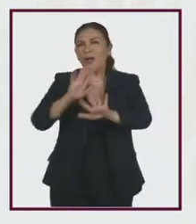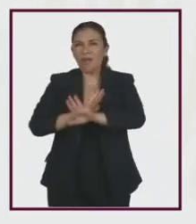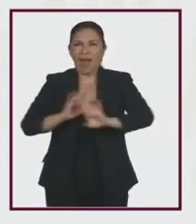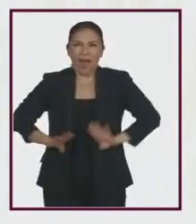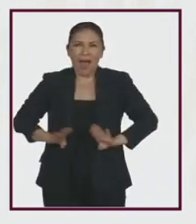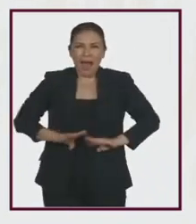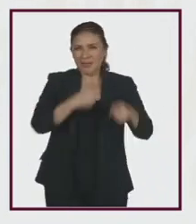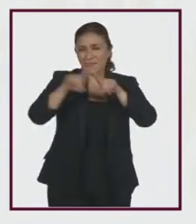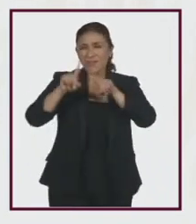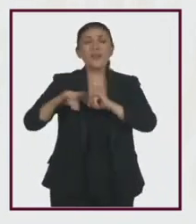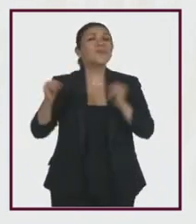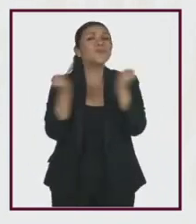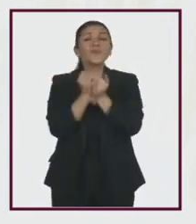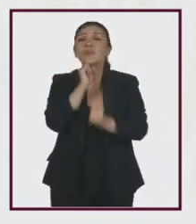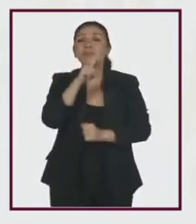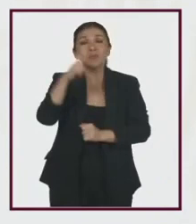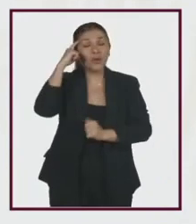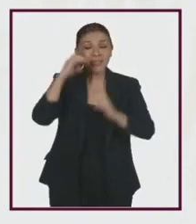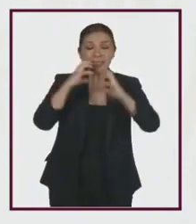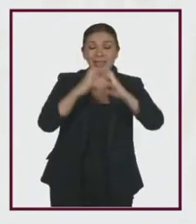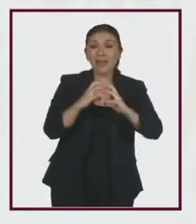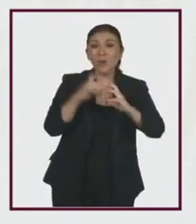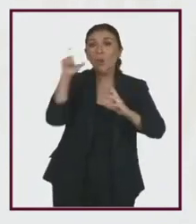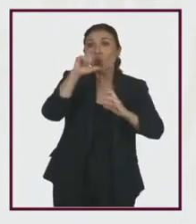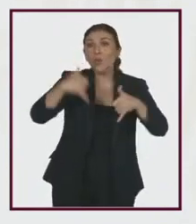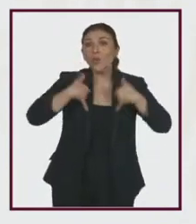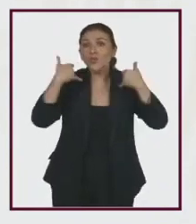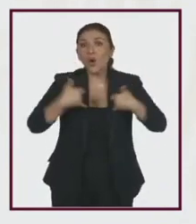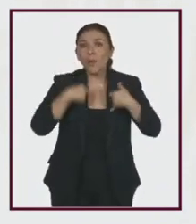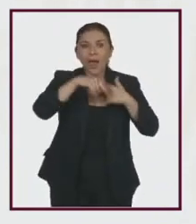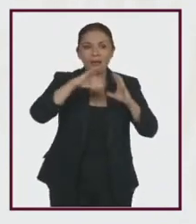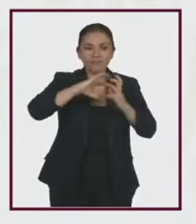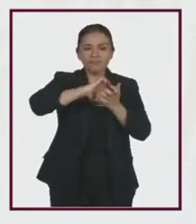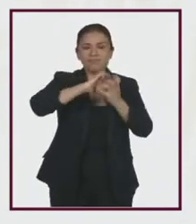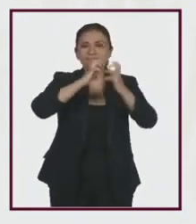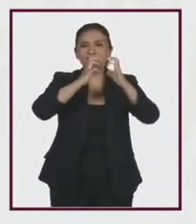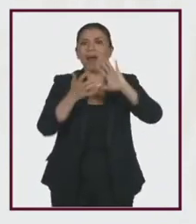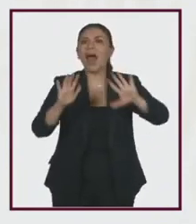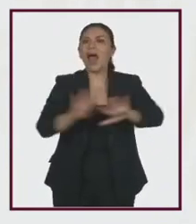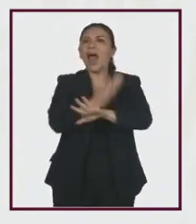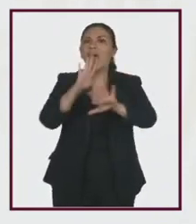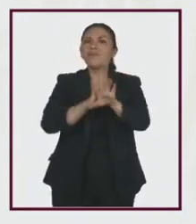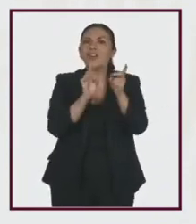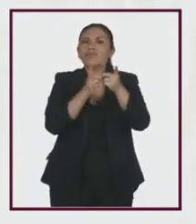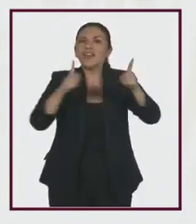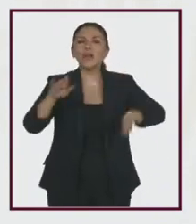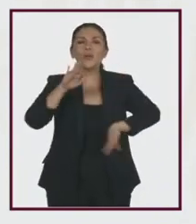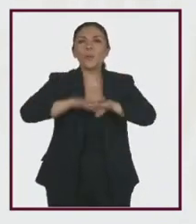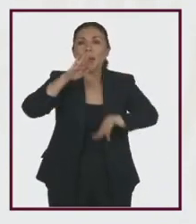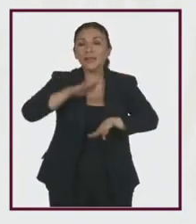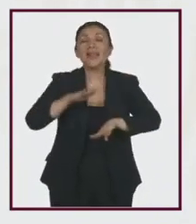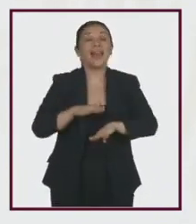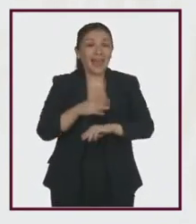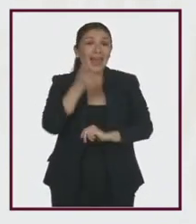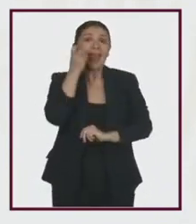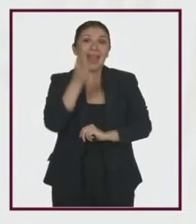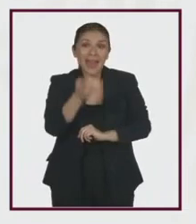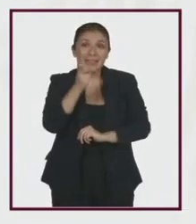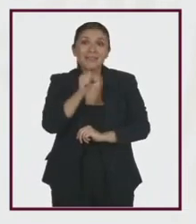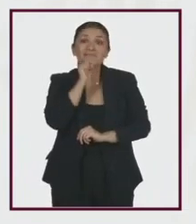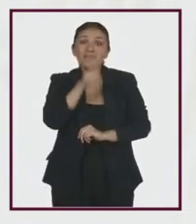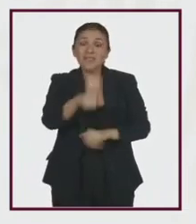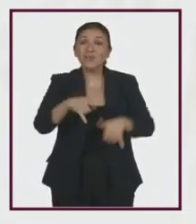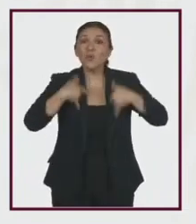nuestro cerebro también en la adolescencia empieza a tener un desarrollo mayor. Y justamente en esta